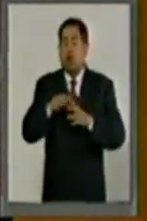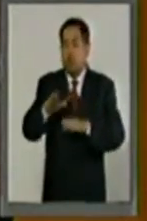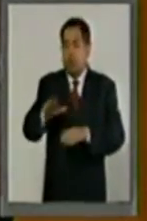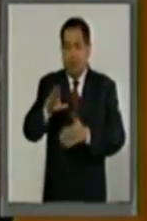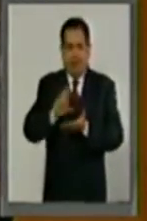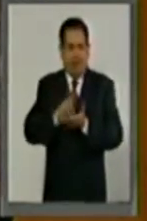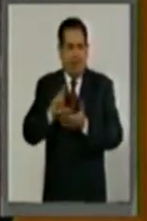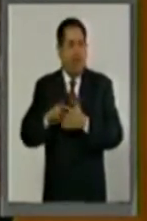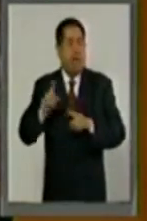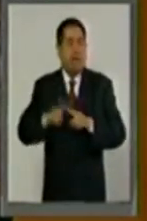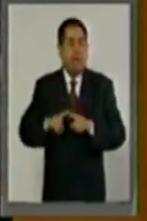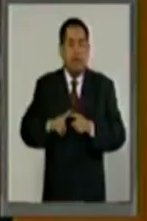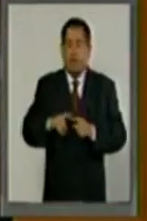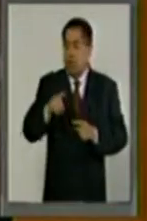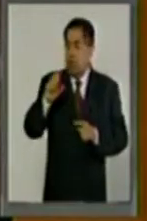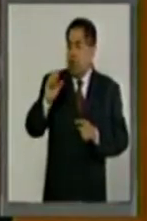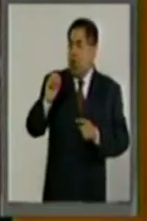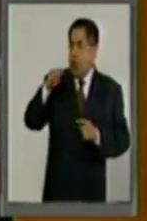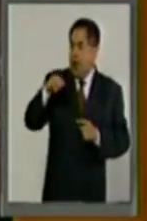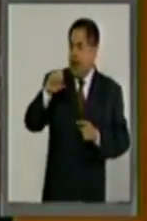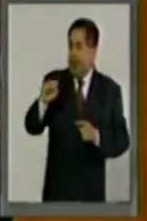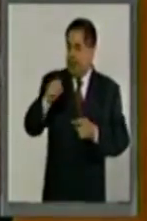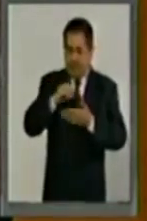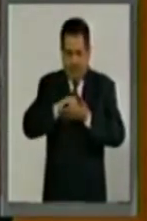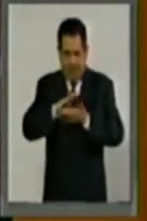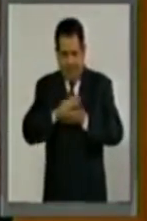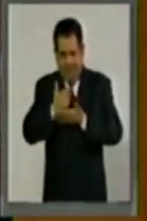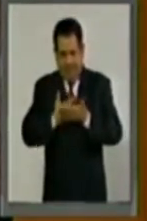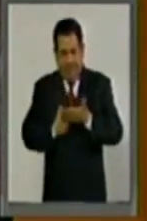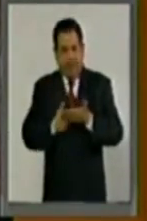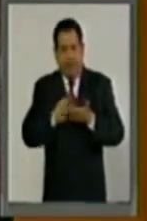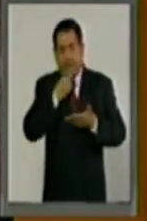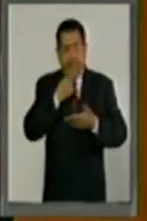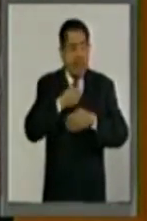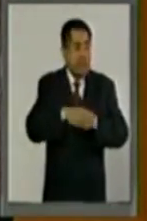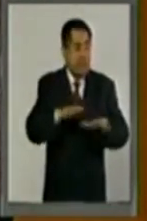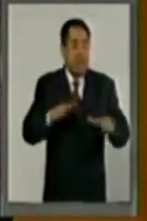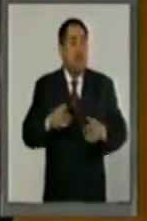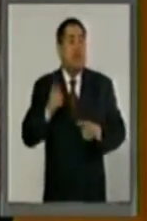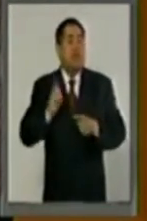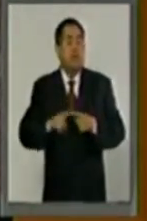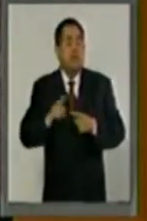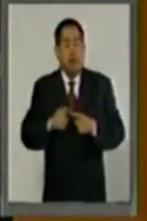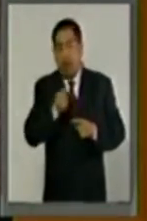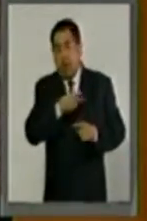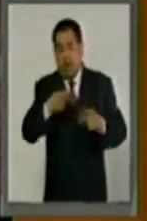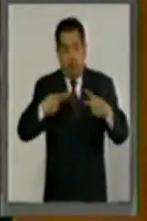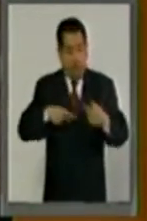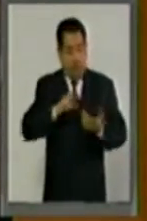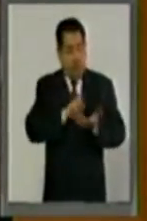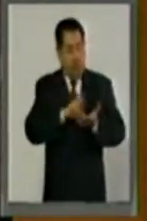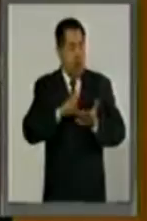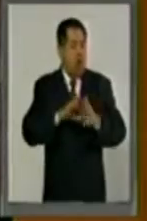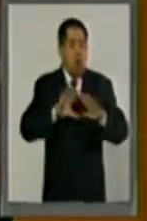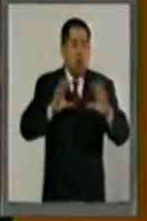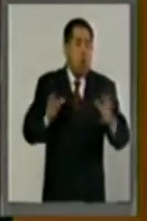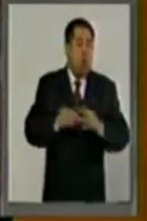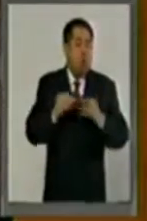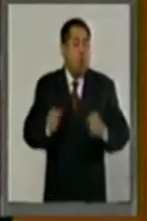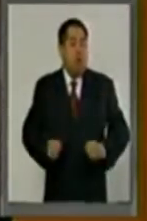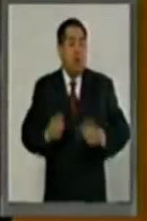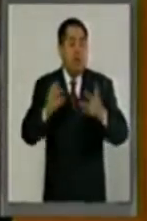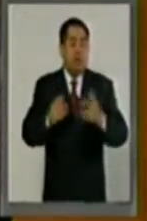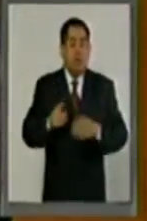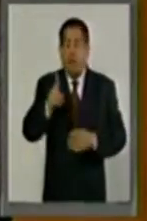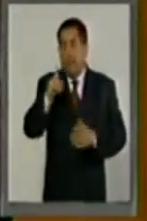elaborado por la Organización Mundial para la Salud en el Banco Mundial, refieren que las personas con discapacidad representan aproximadamente